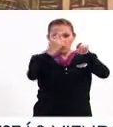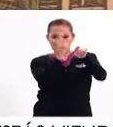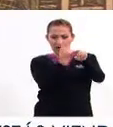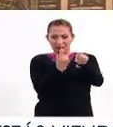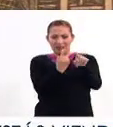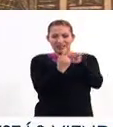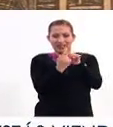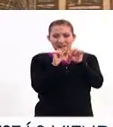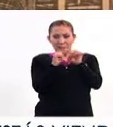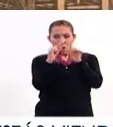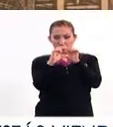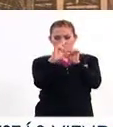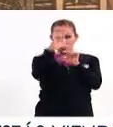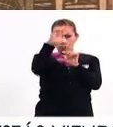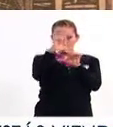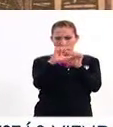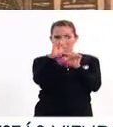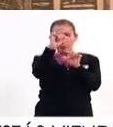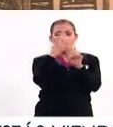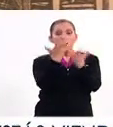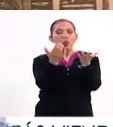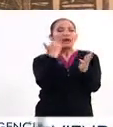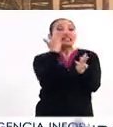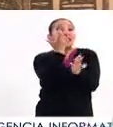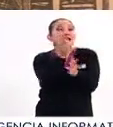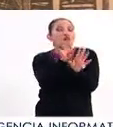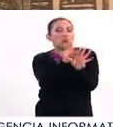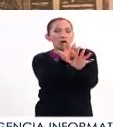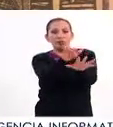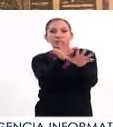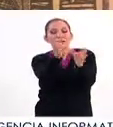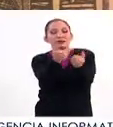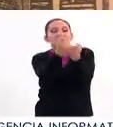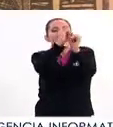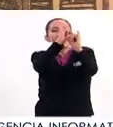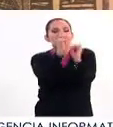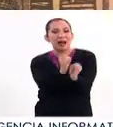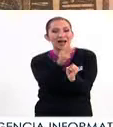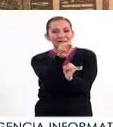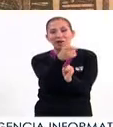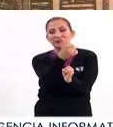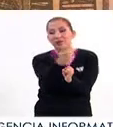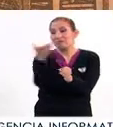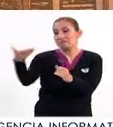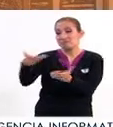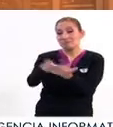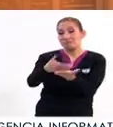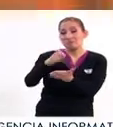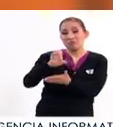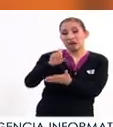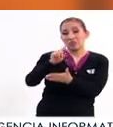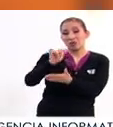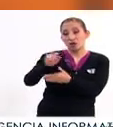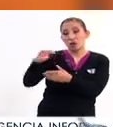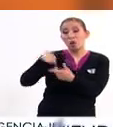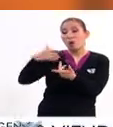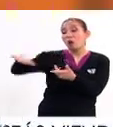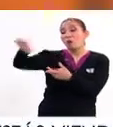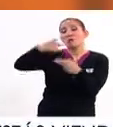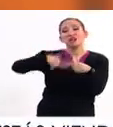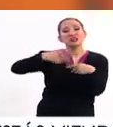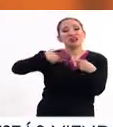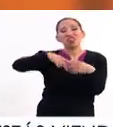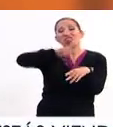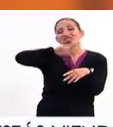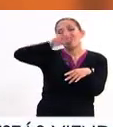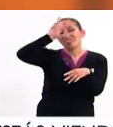editor. Como es para un público semianalfabeta, la imagen tiene que ser completamente narrativa, y entonces digamos que Posada por eso es tan